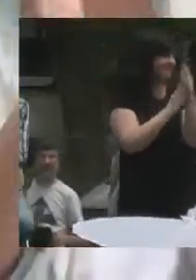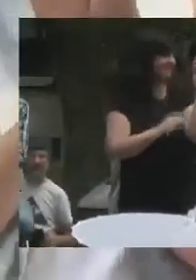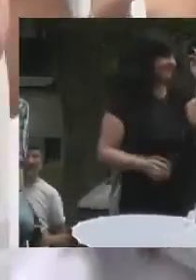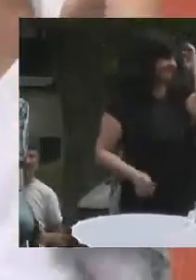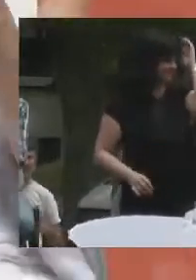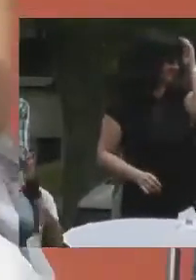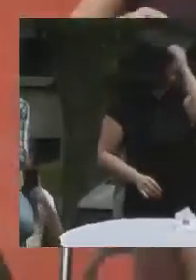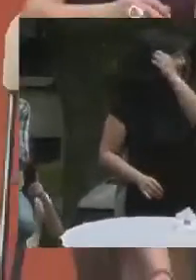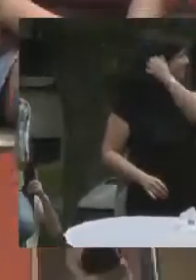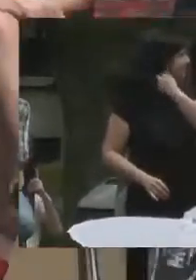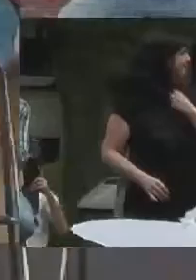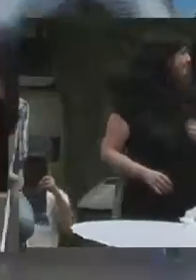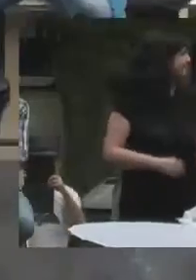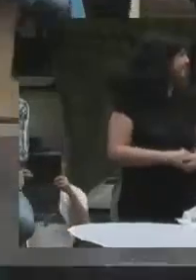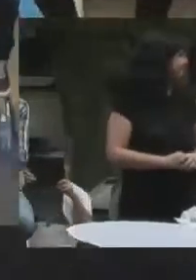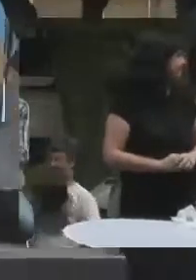A min,